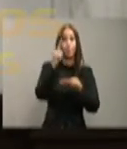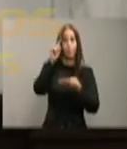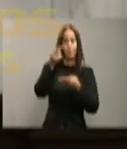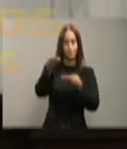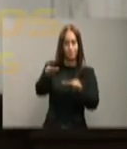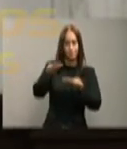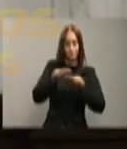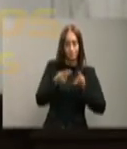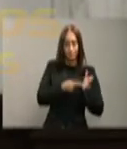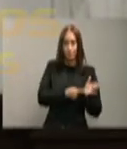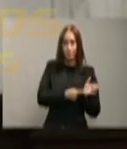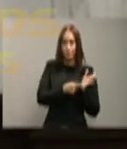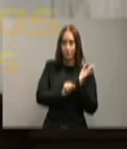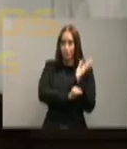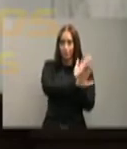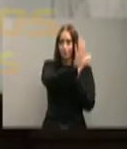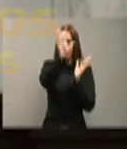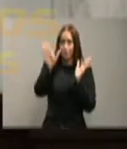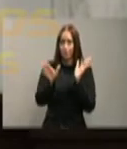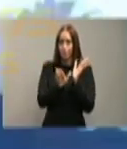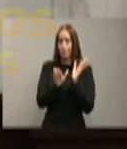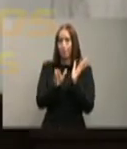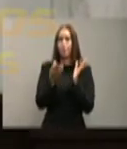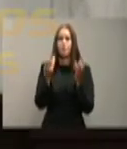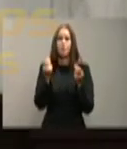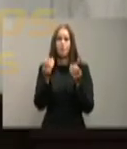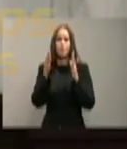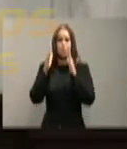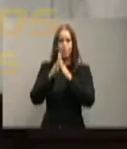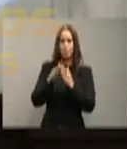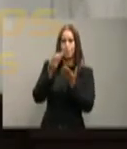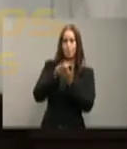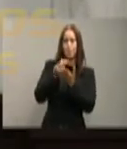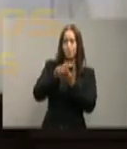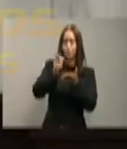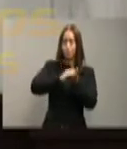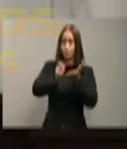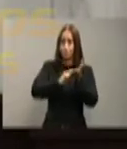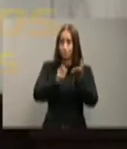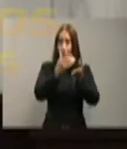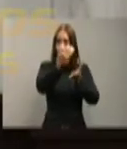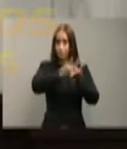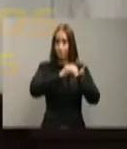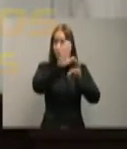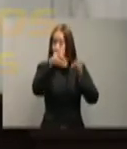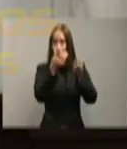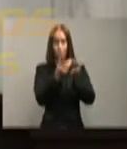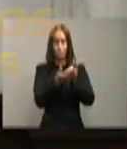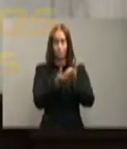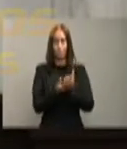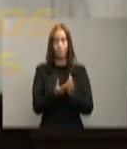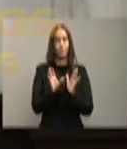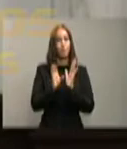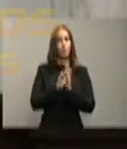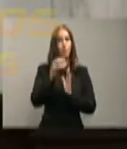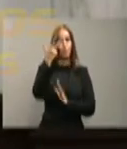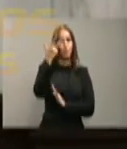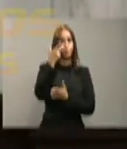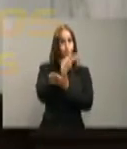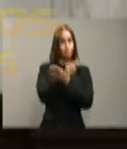declaración jurada de bienes. Si acaso, en 3 semanas